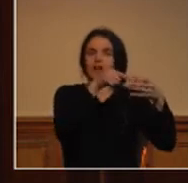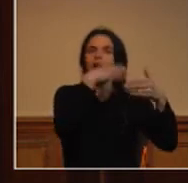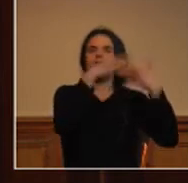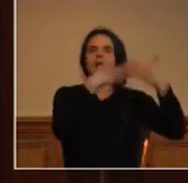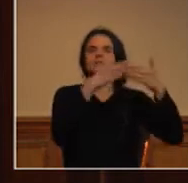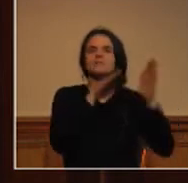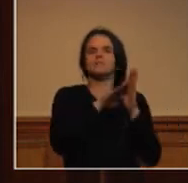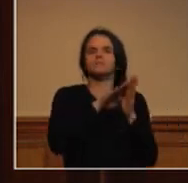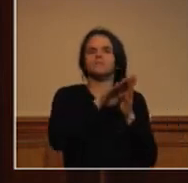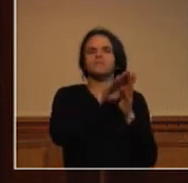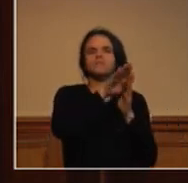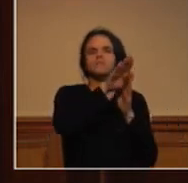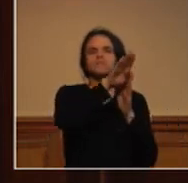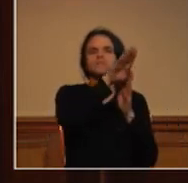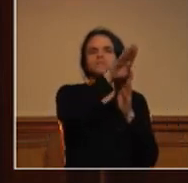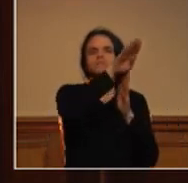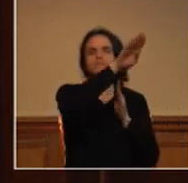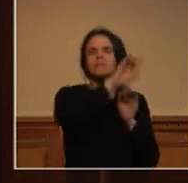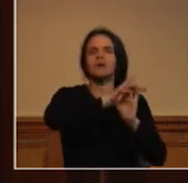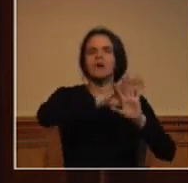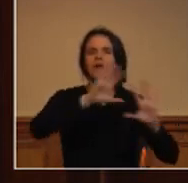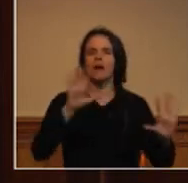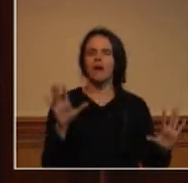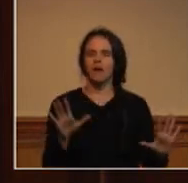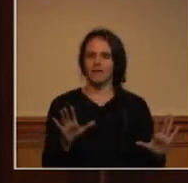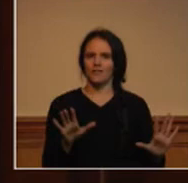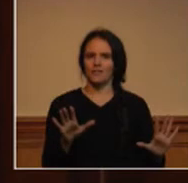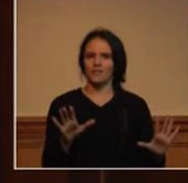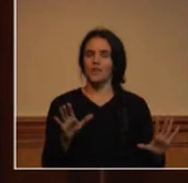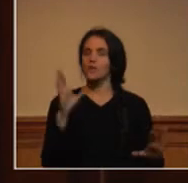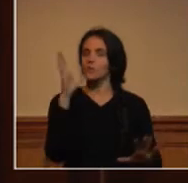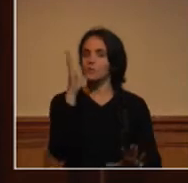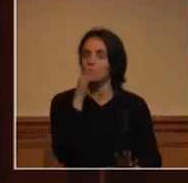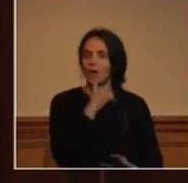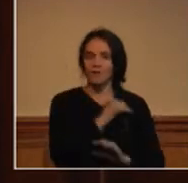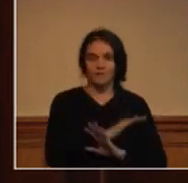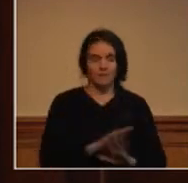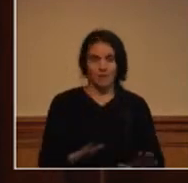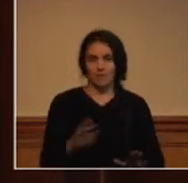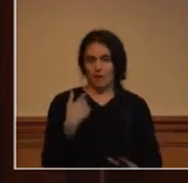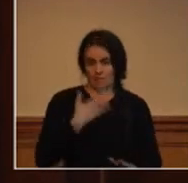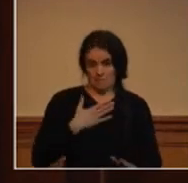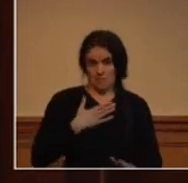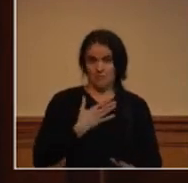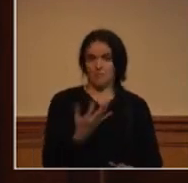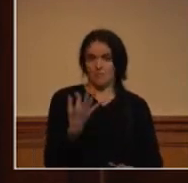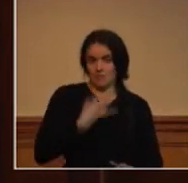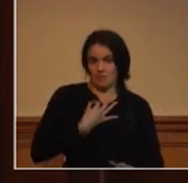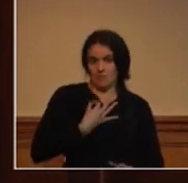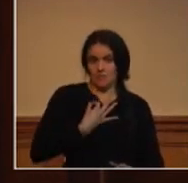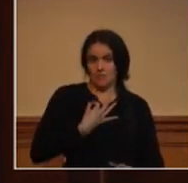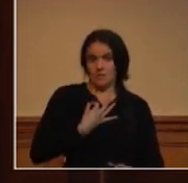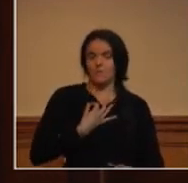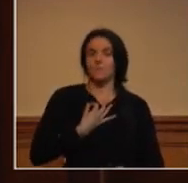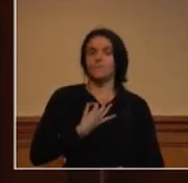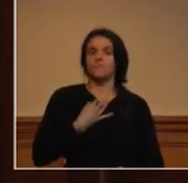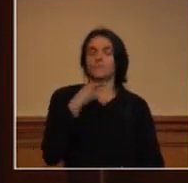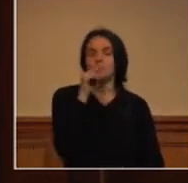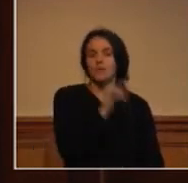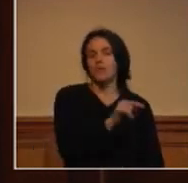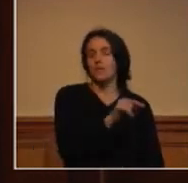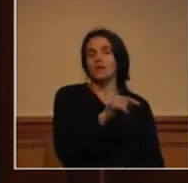plano. ¿Qué quiere decir esto? No hay nada que a mí me indique que la intervención generó un